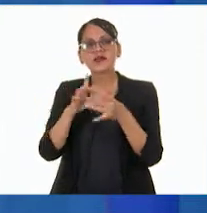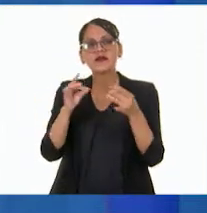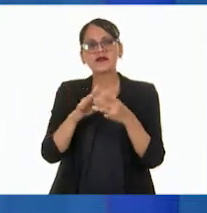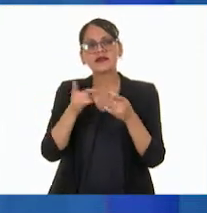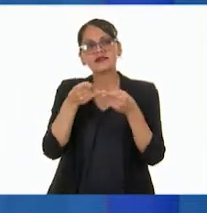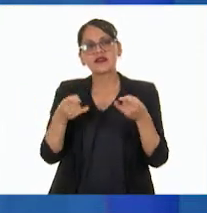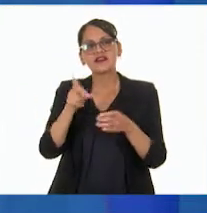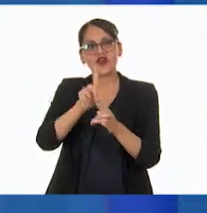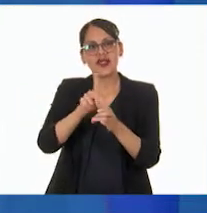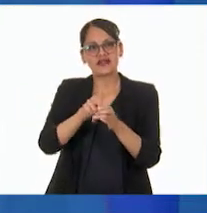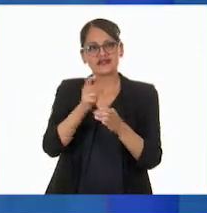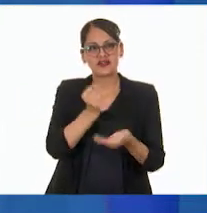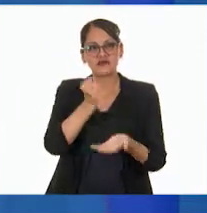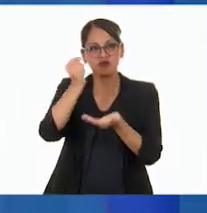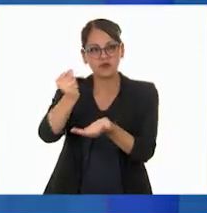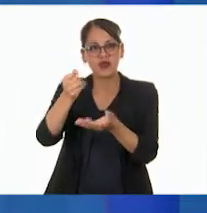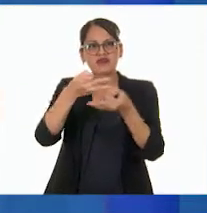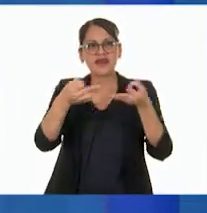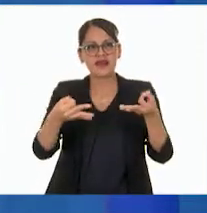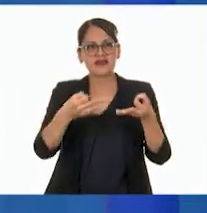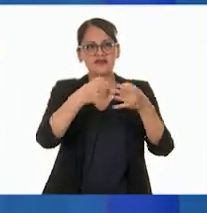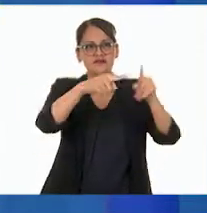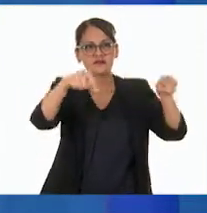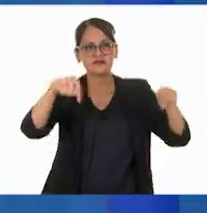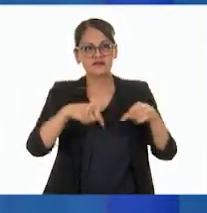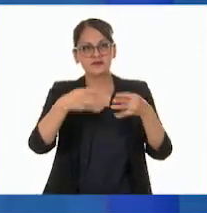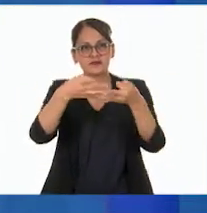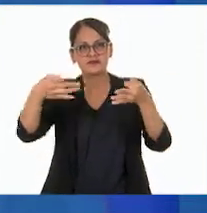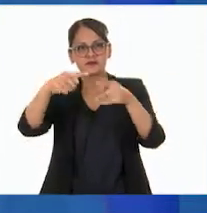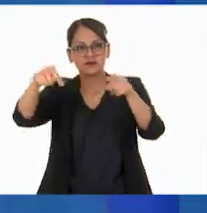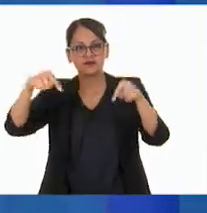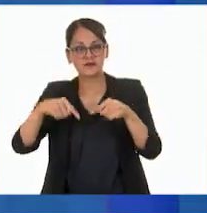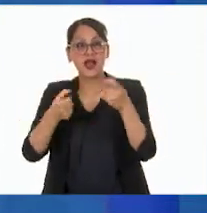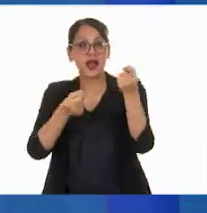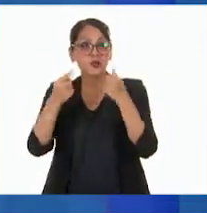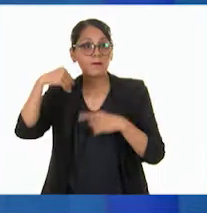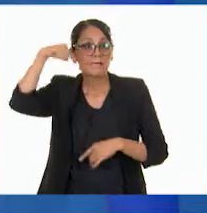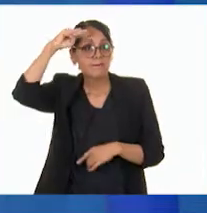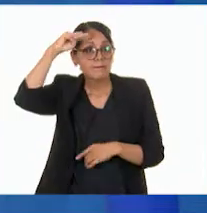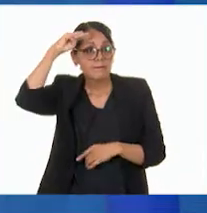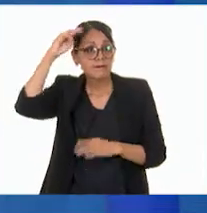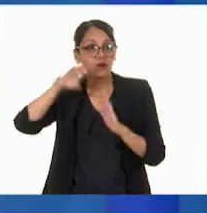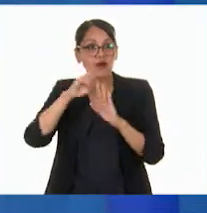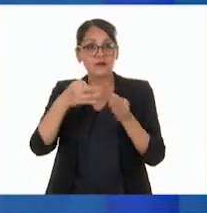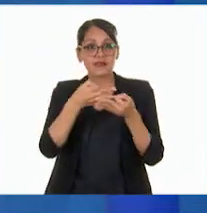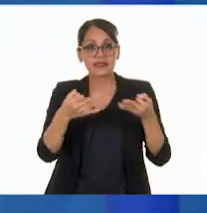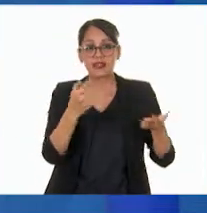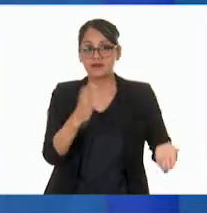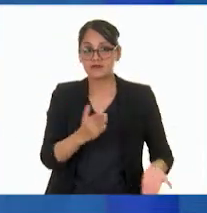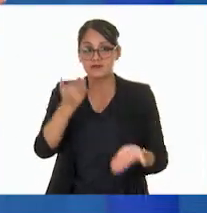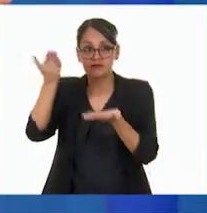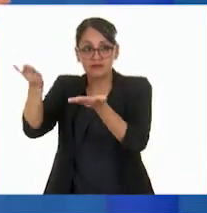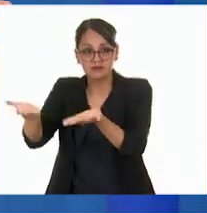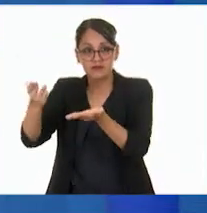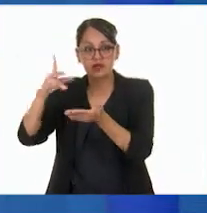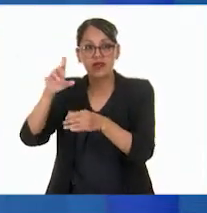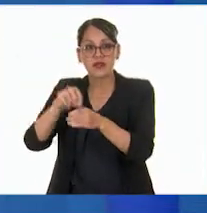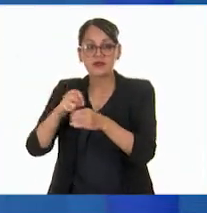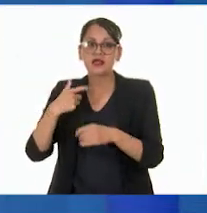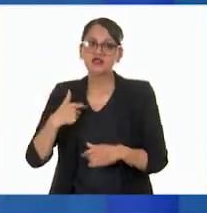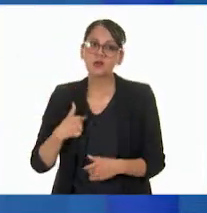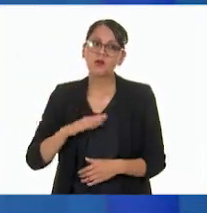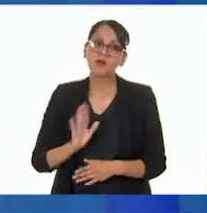recibió donaciones de tierras de diferentes personas que pensaban que cediéndole terrenos a la iglesia podían llegar al